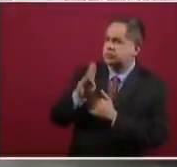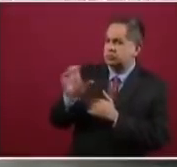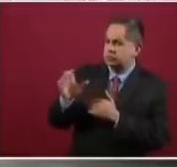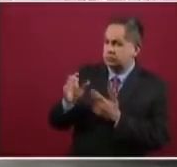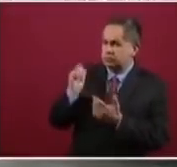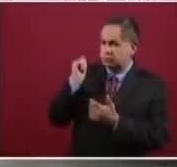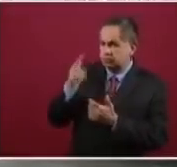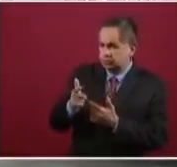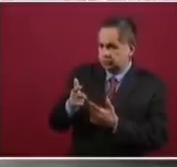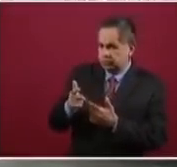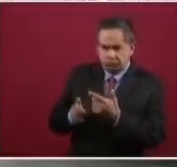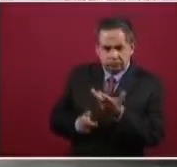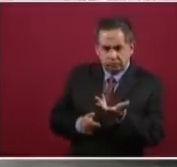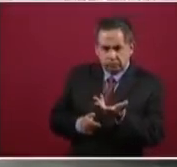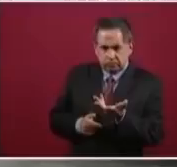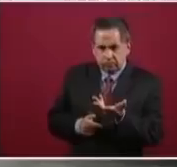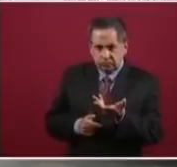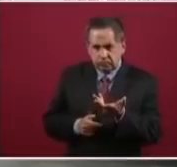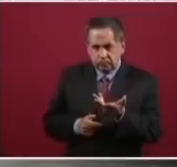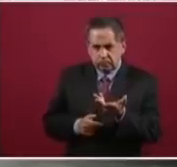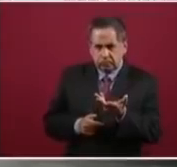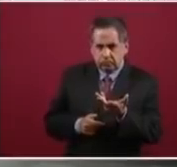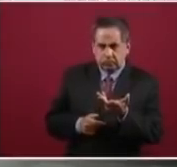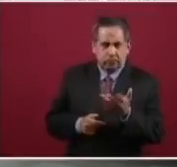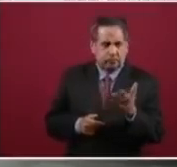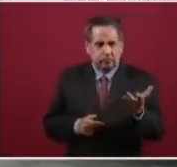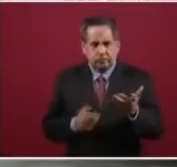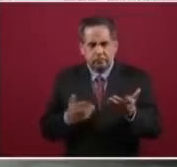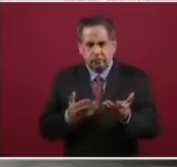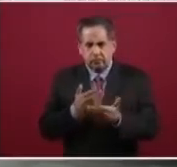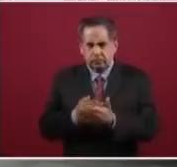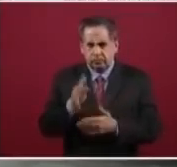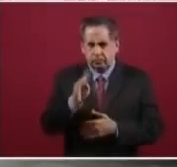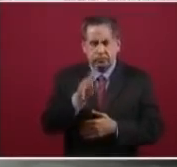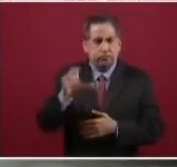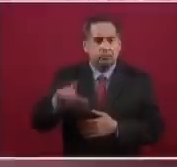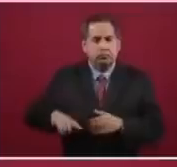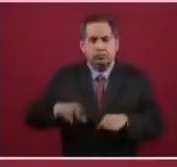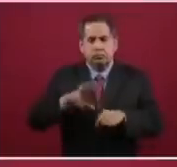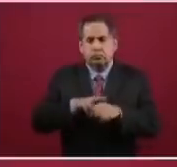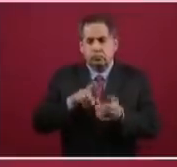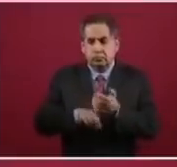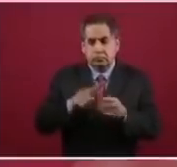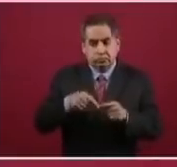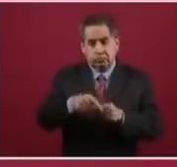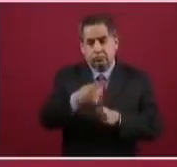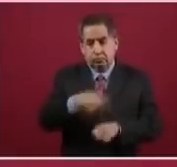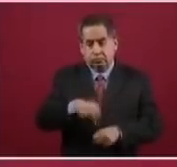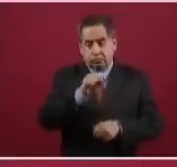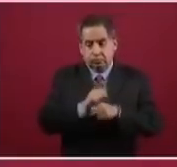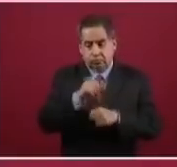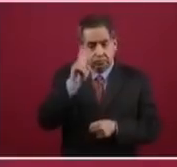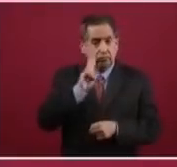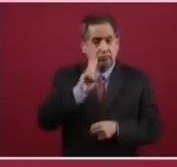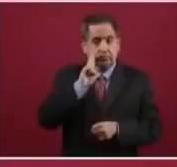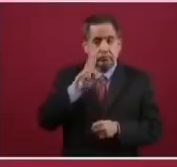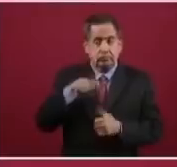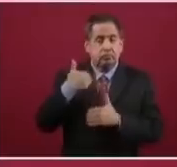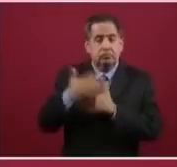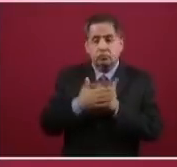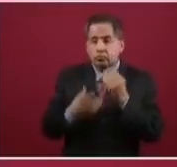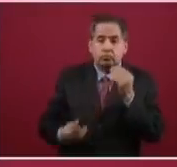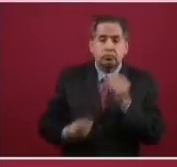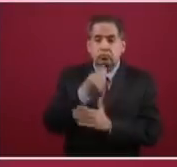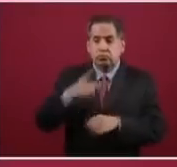y bueno que le propusieron baja california el gobierno le quedan unas cuantas semanas es que supongo que más bien no va a por poner el